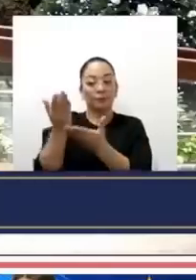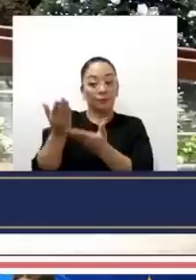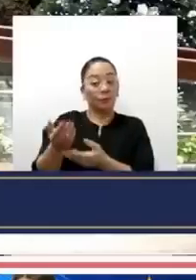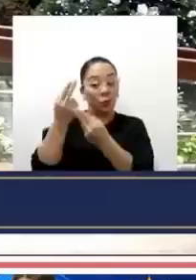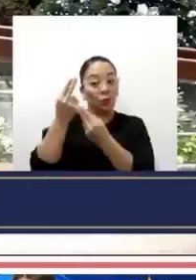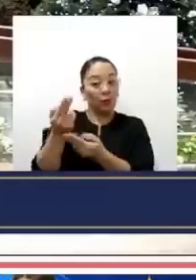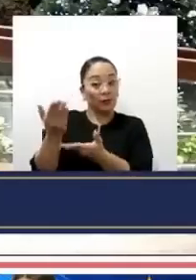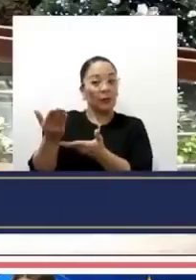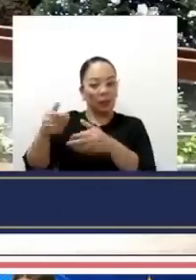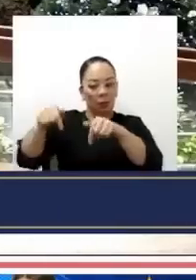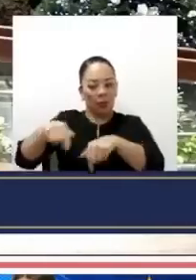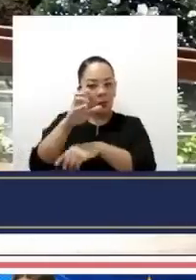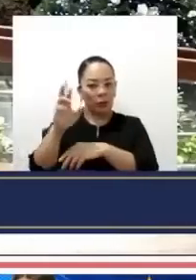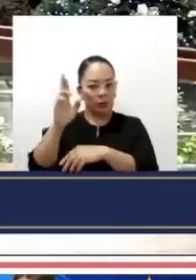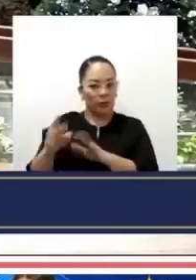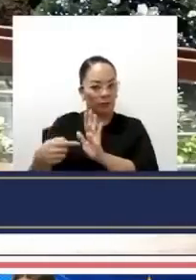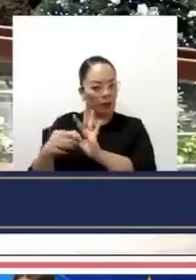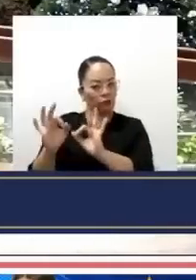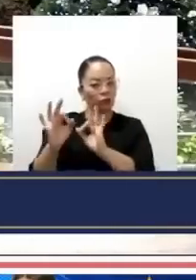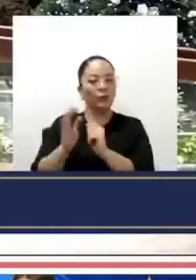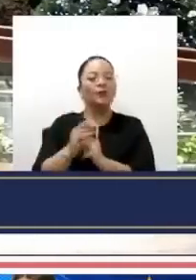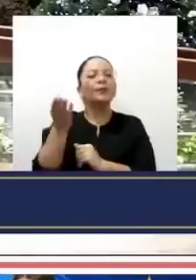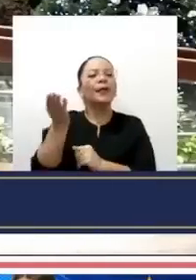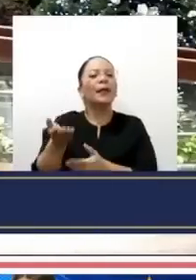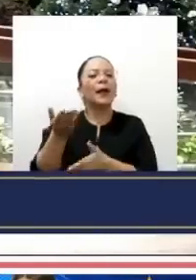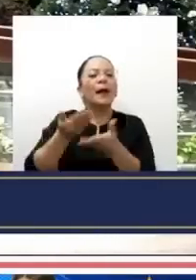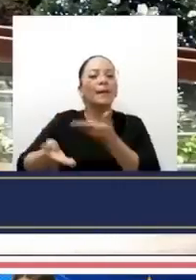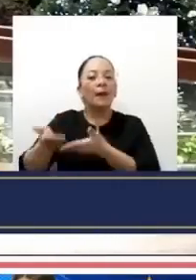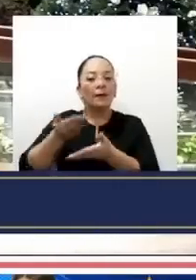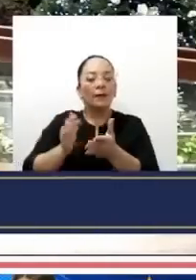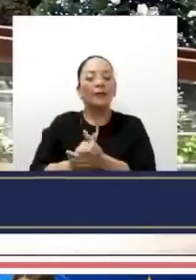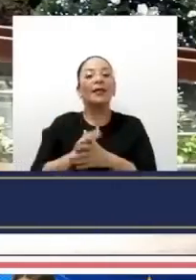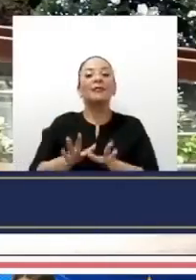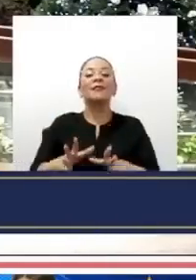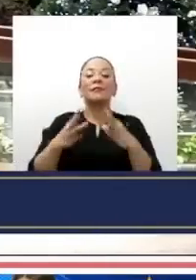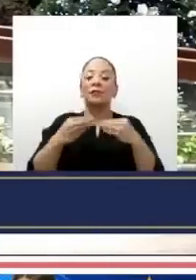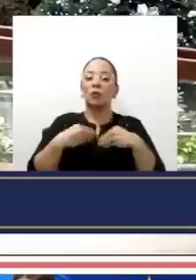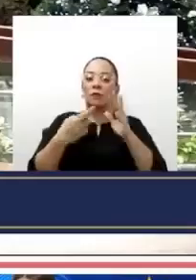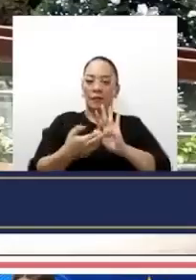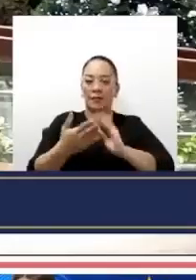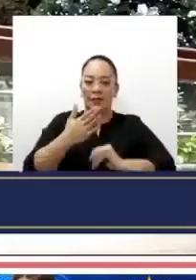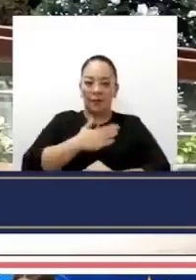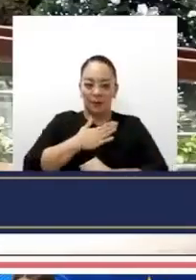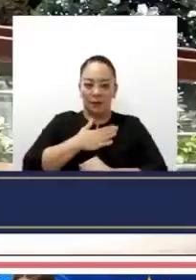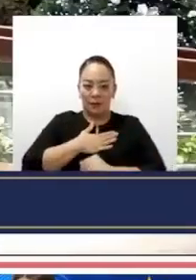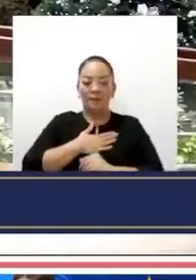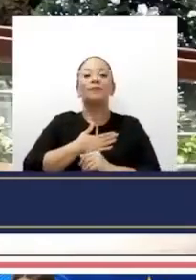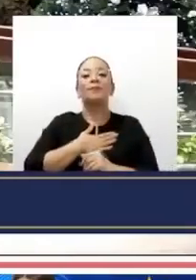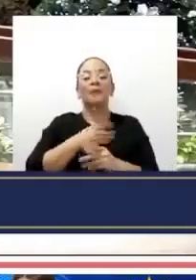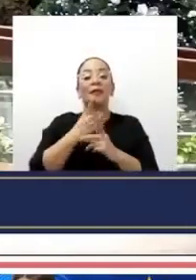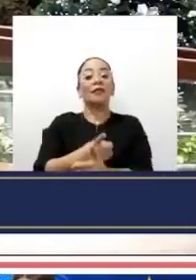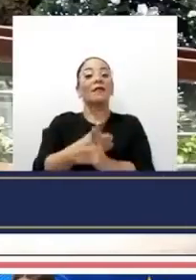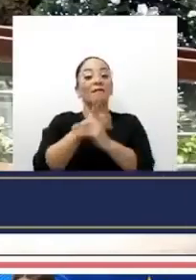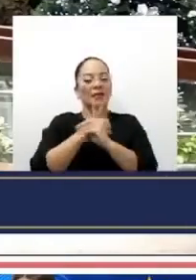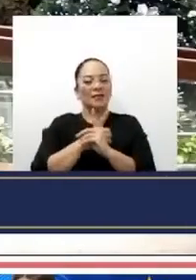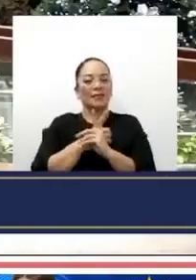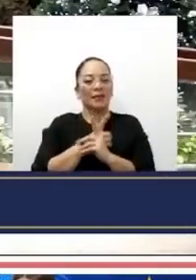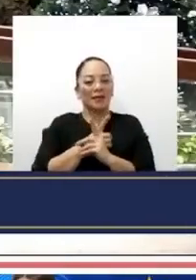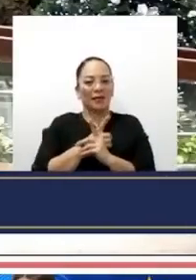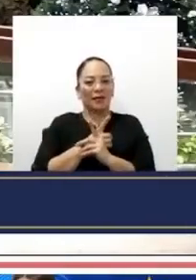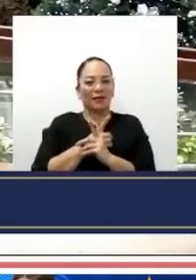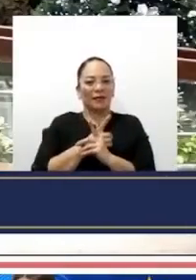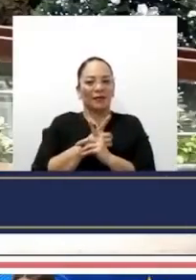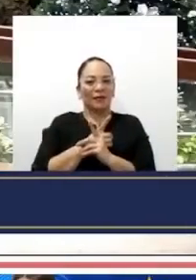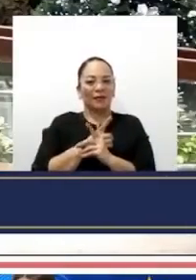distinguido en Costa Rica, y él amablemente aceptó representarme en la defensa de por qué yo amenacé